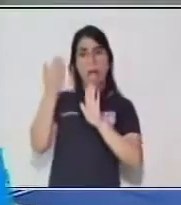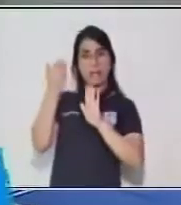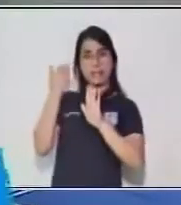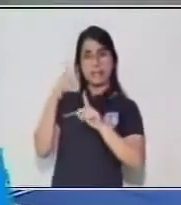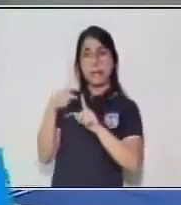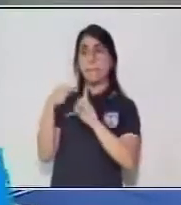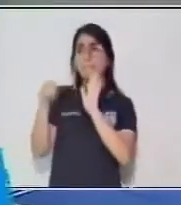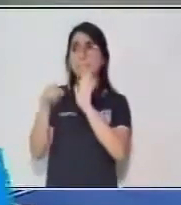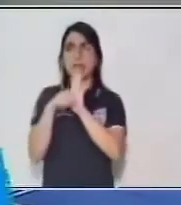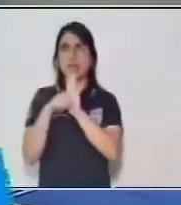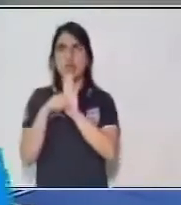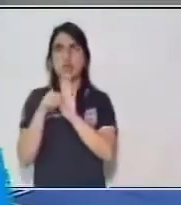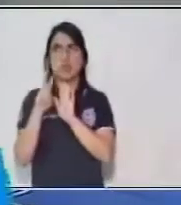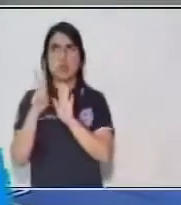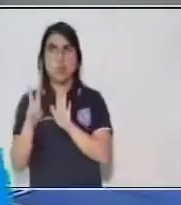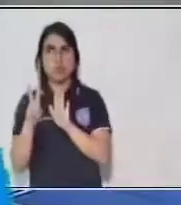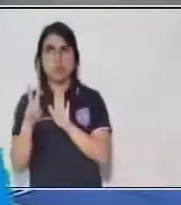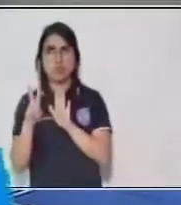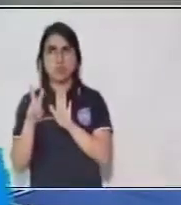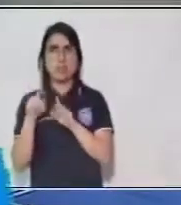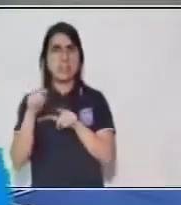espacios,